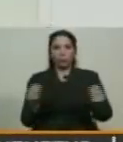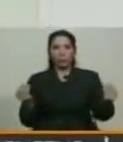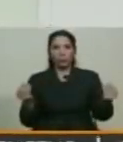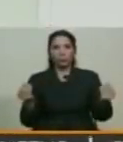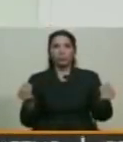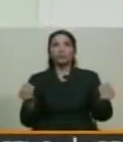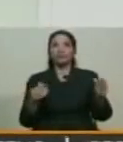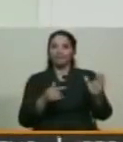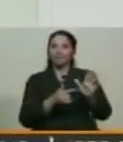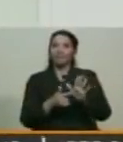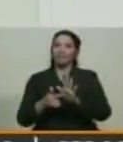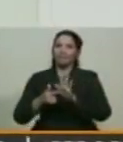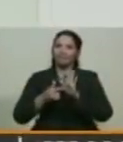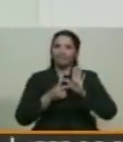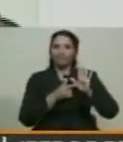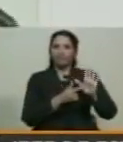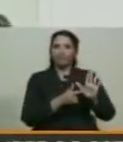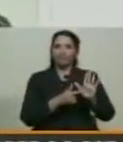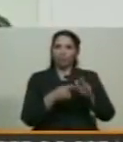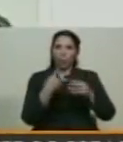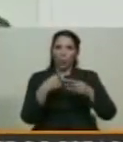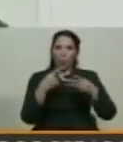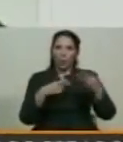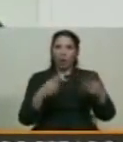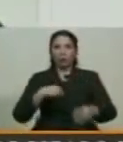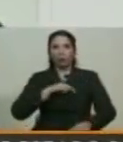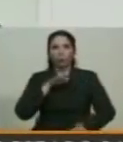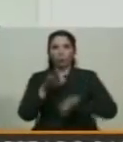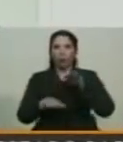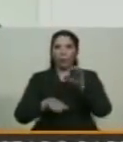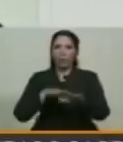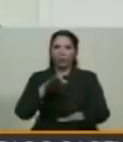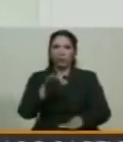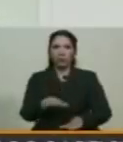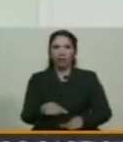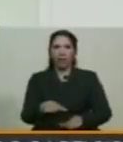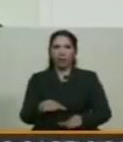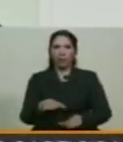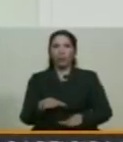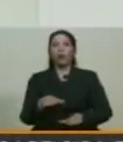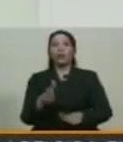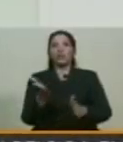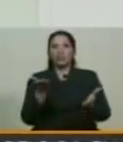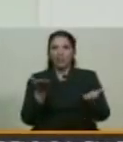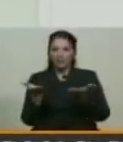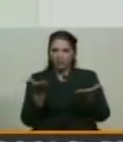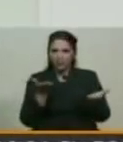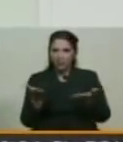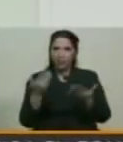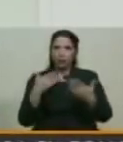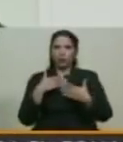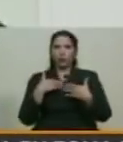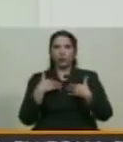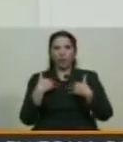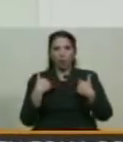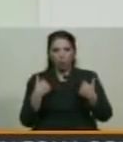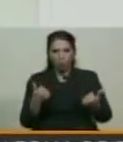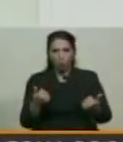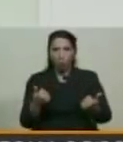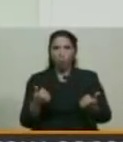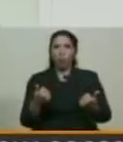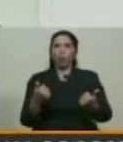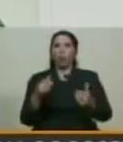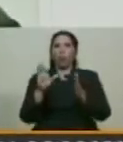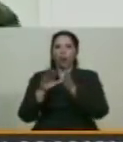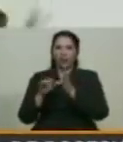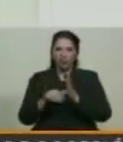ver pues las cosas donde hemos avanzado en materia de servicios, de salubridad, de higiene, de